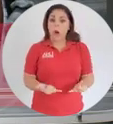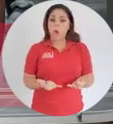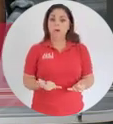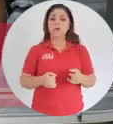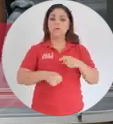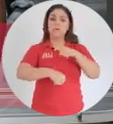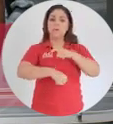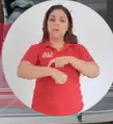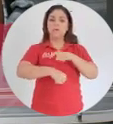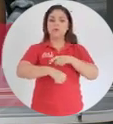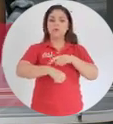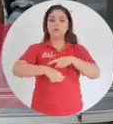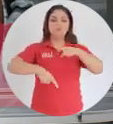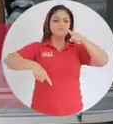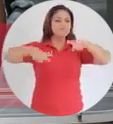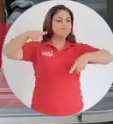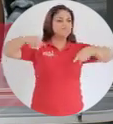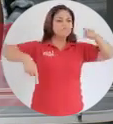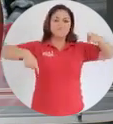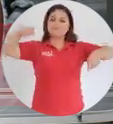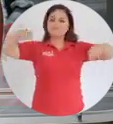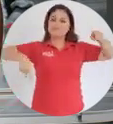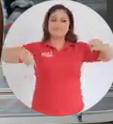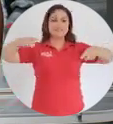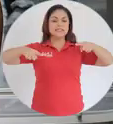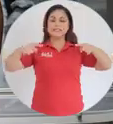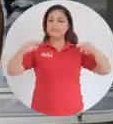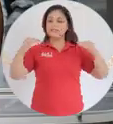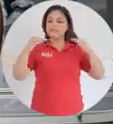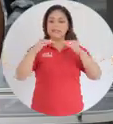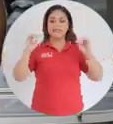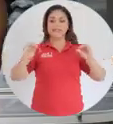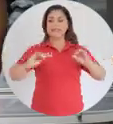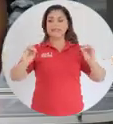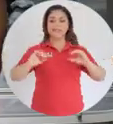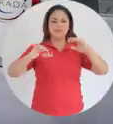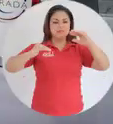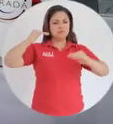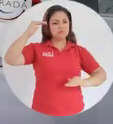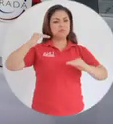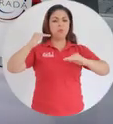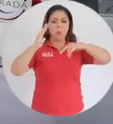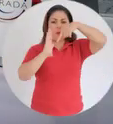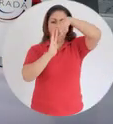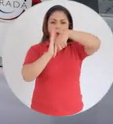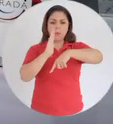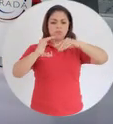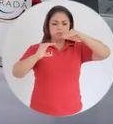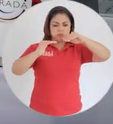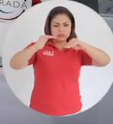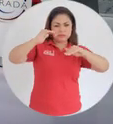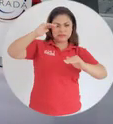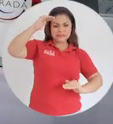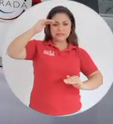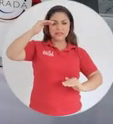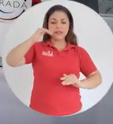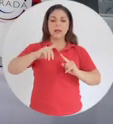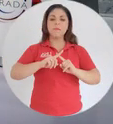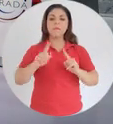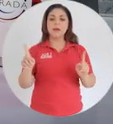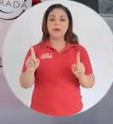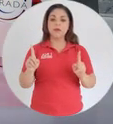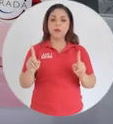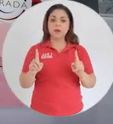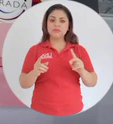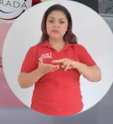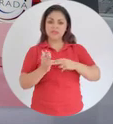estamos en un momento muy polarizado, con una desigualdad cada vez más profunda, pero no